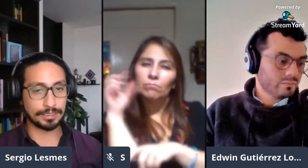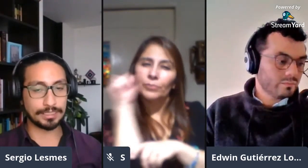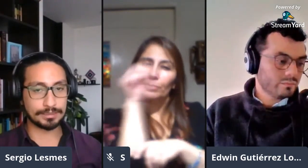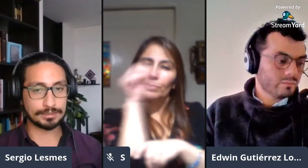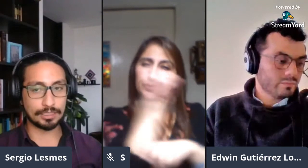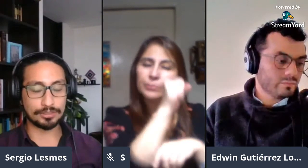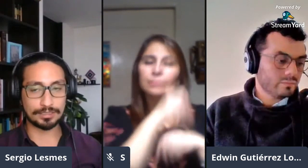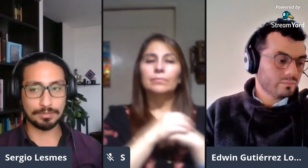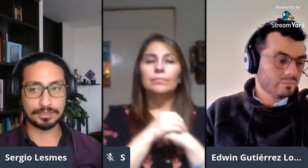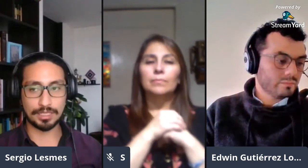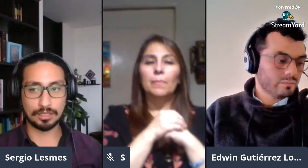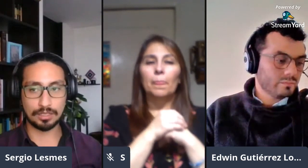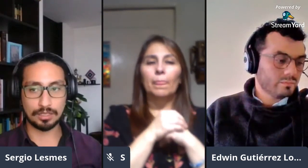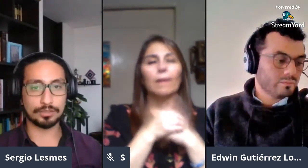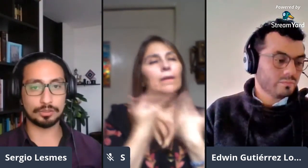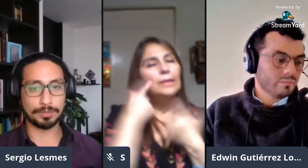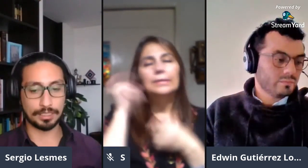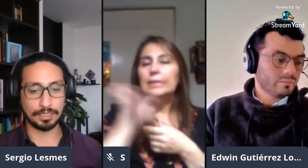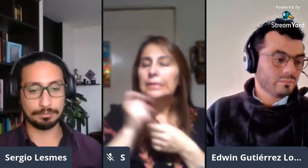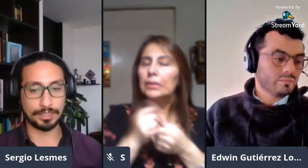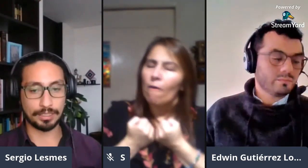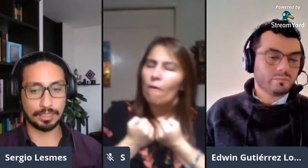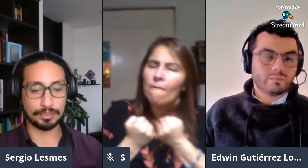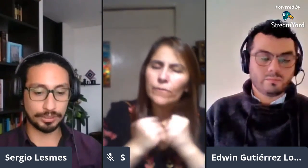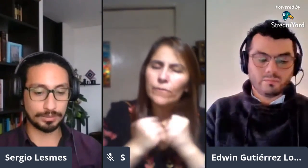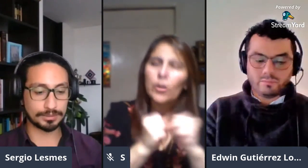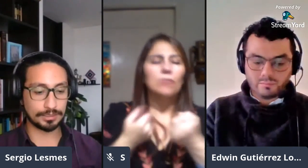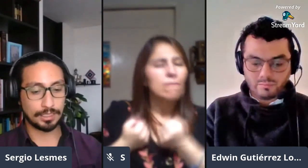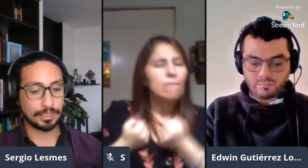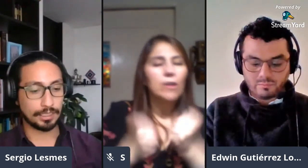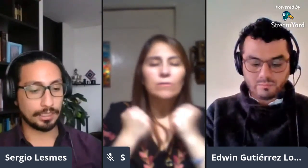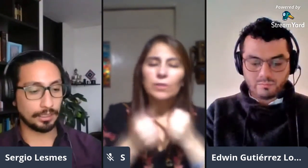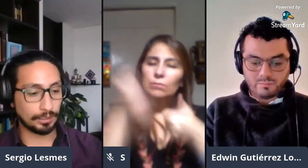hacen y es necesario hacer demasiados esfuerzos para en últimas